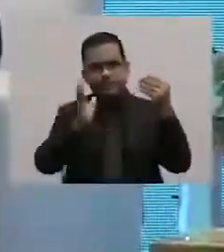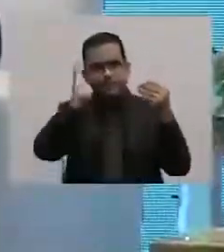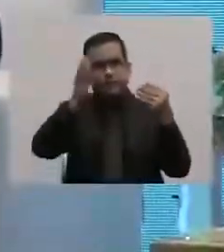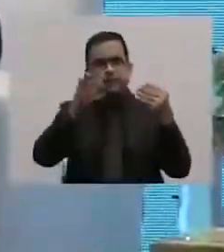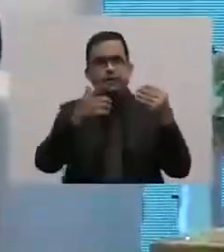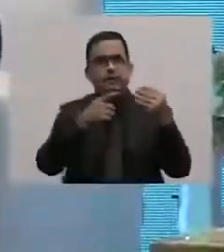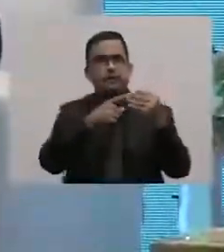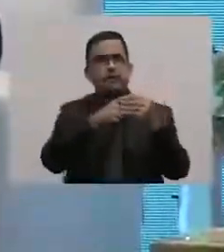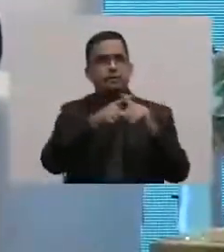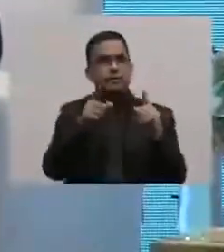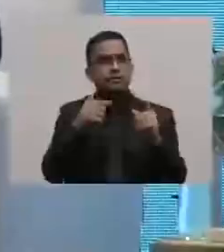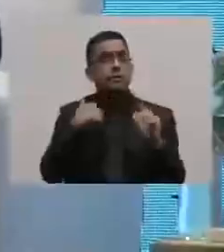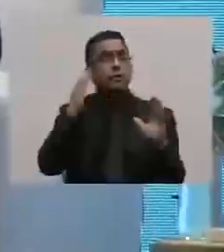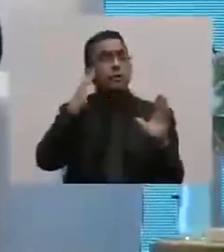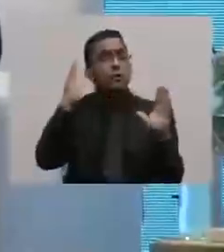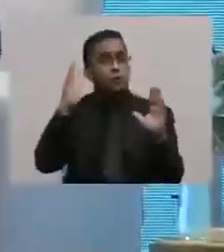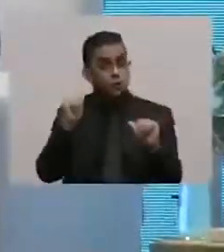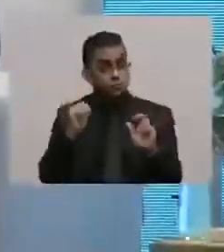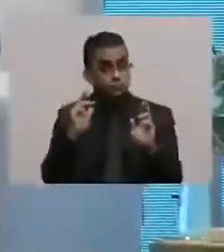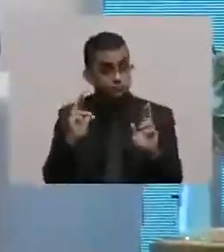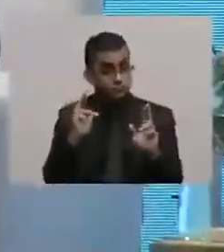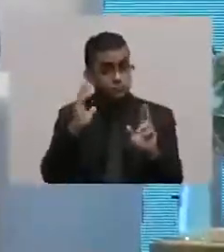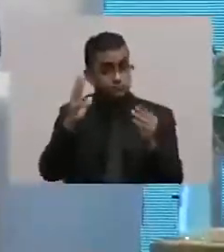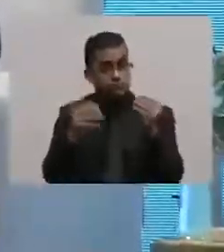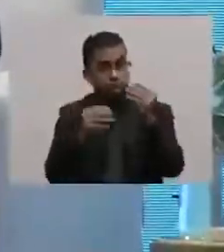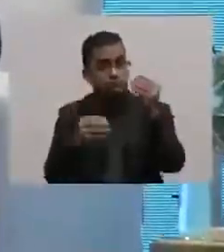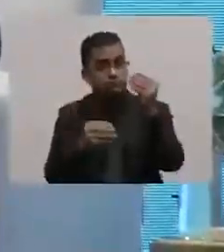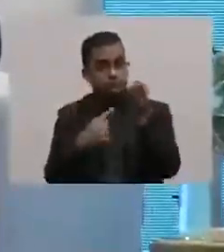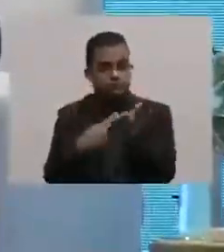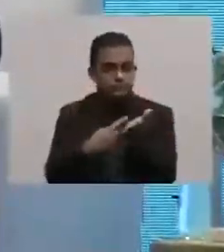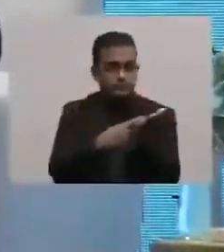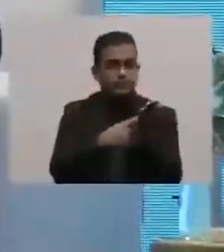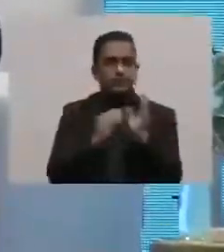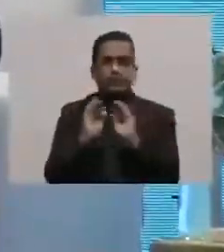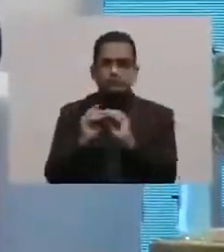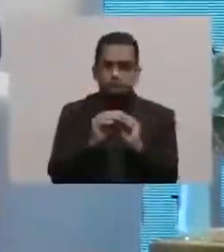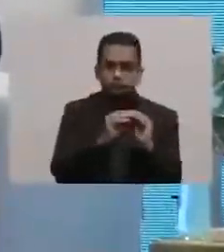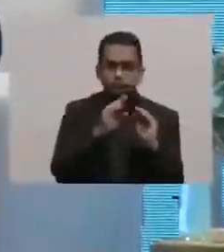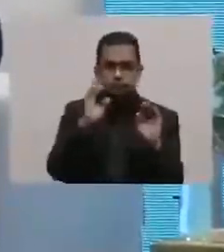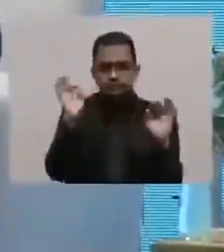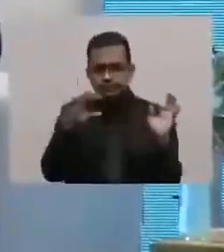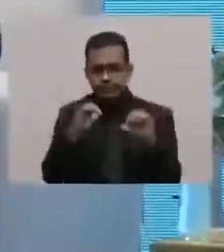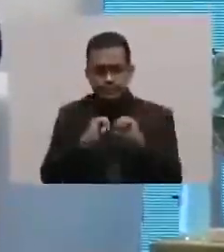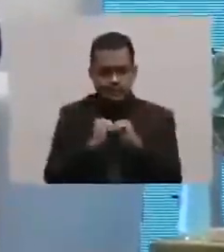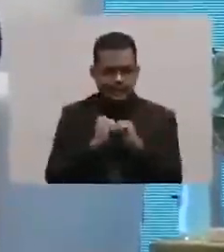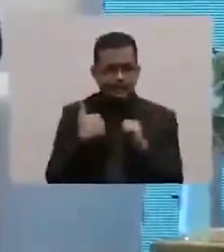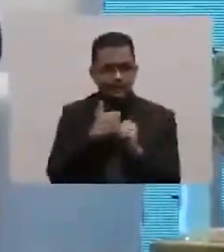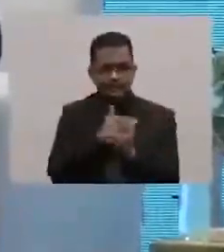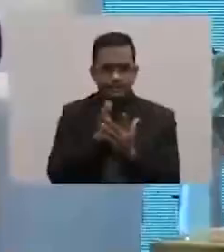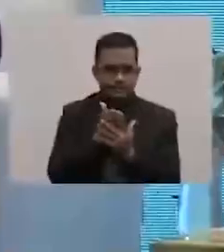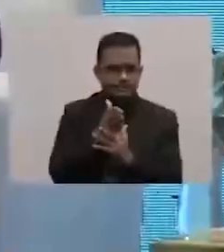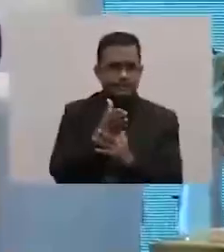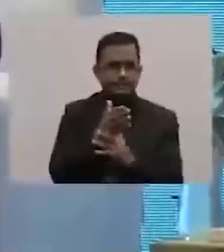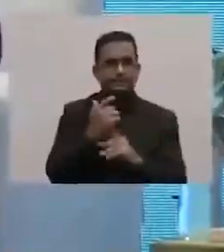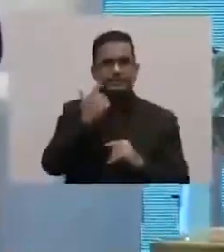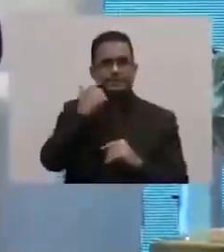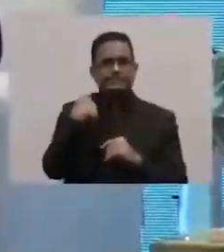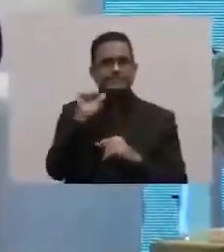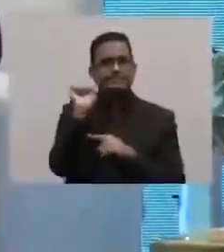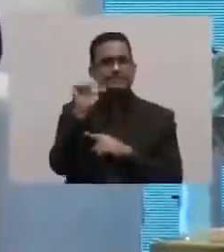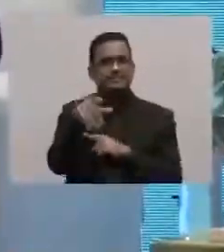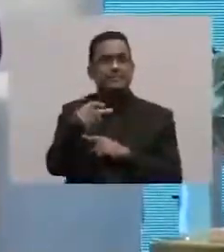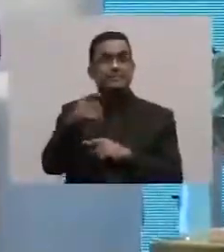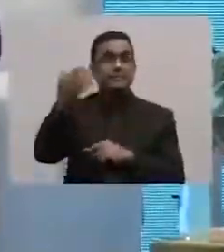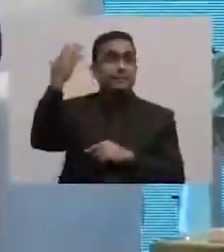en ese proyecto, que yo espero que lo vayamos analizando, mirando cómo hacerlo. Uno de lo que he señalado: en